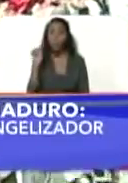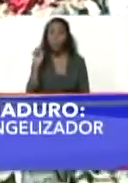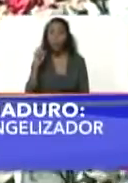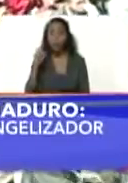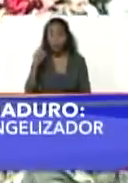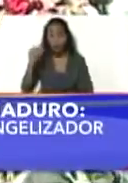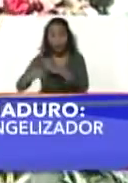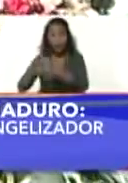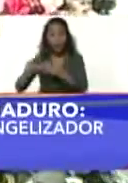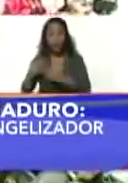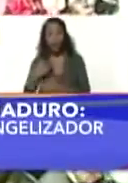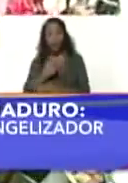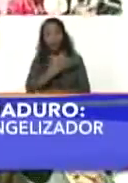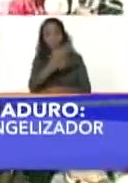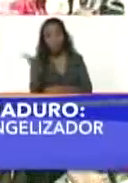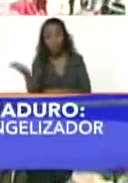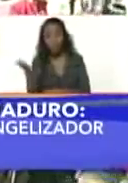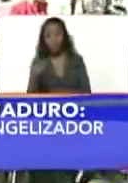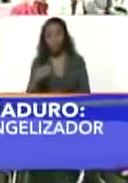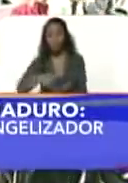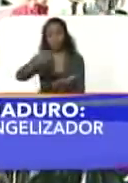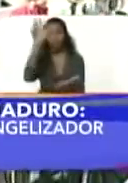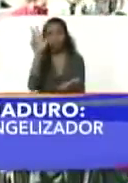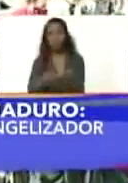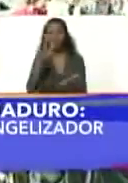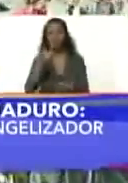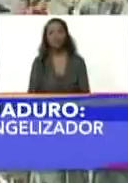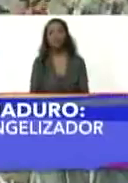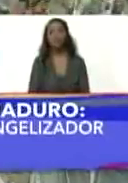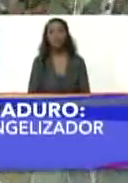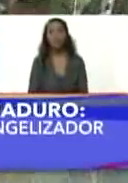ustedes. Aprobado.